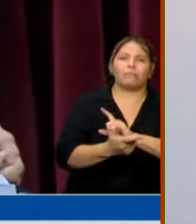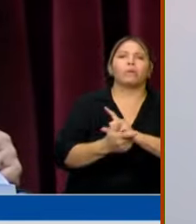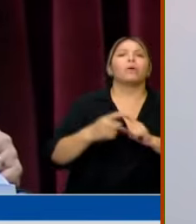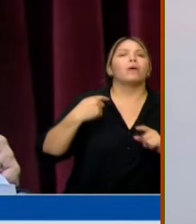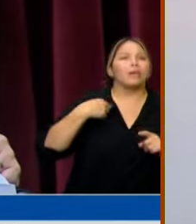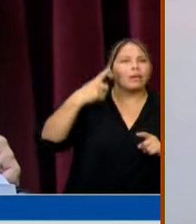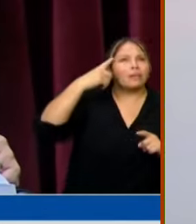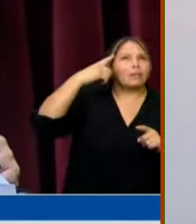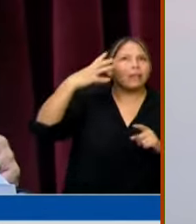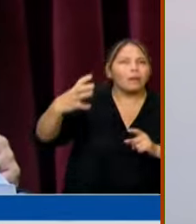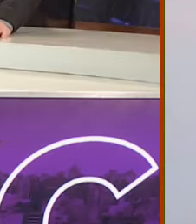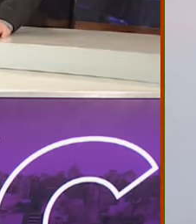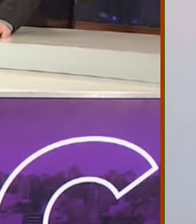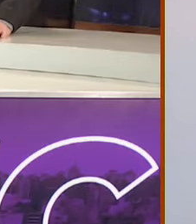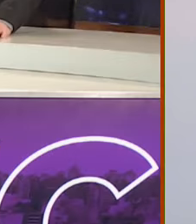a 264.